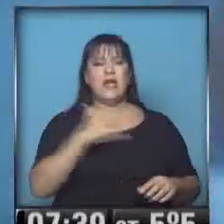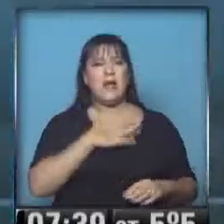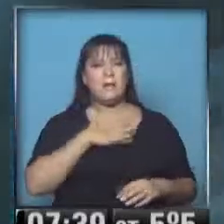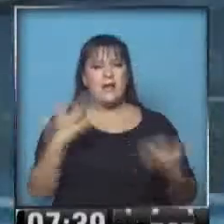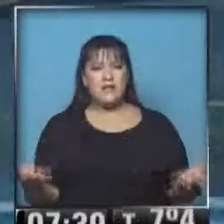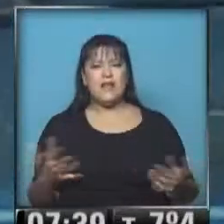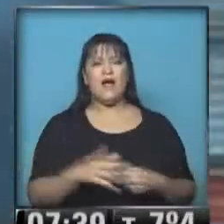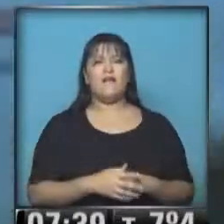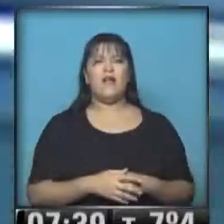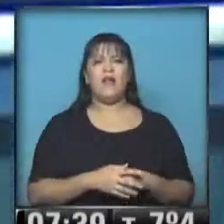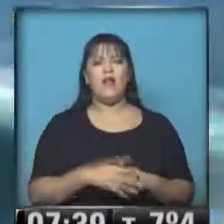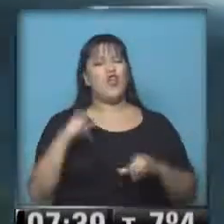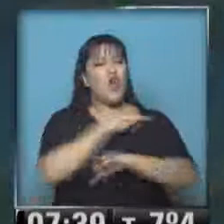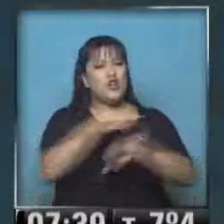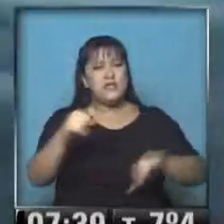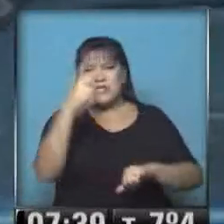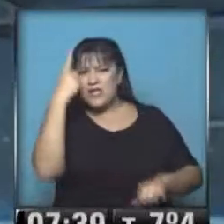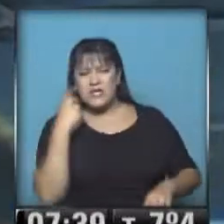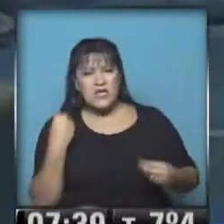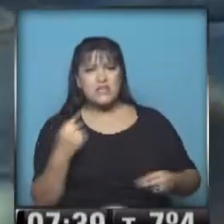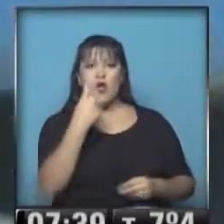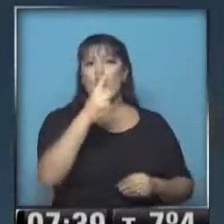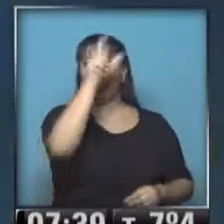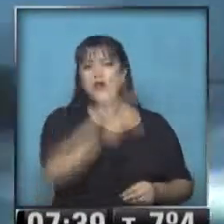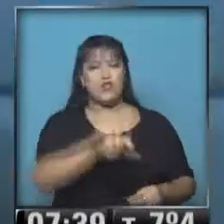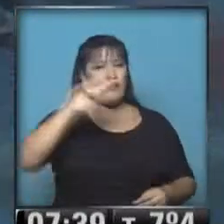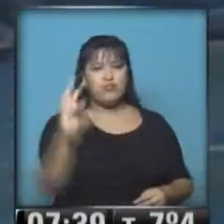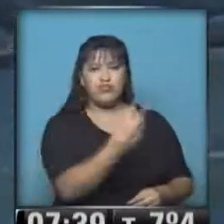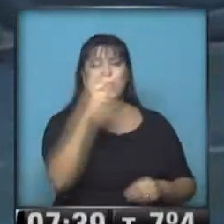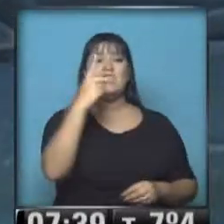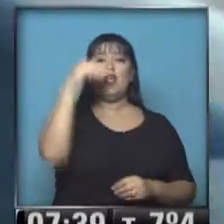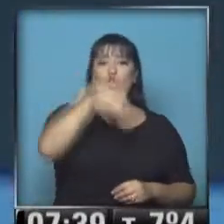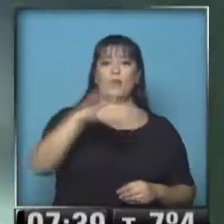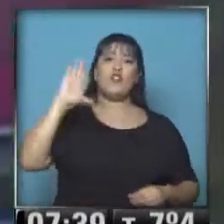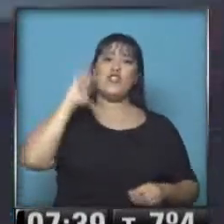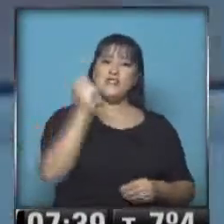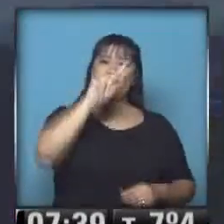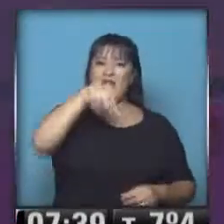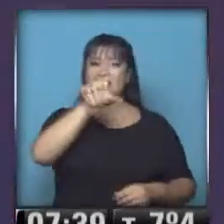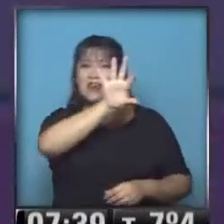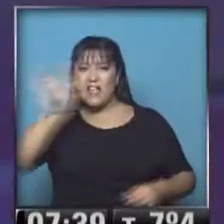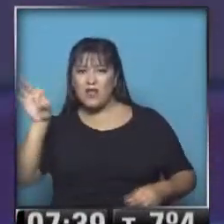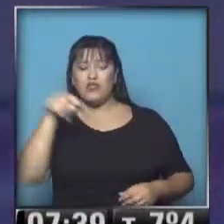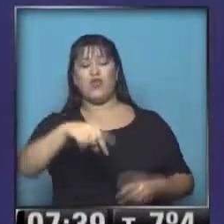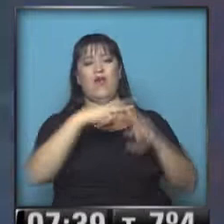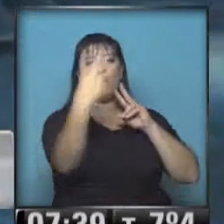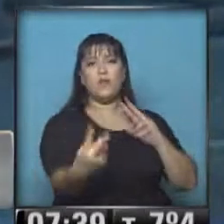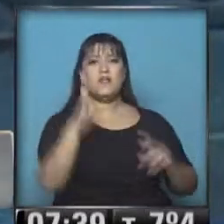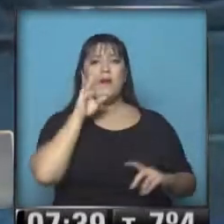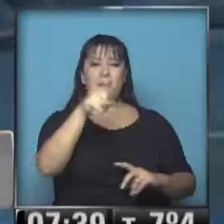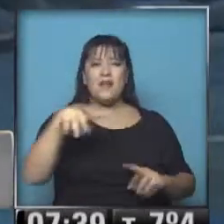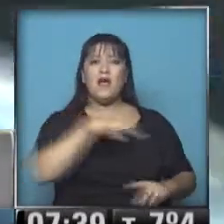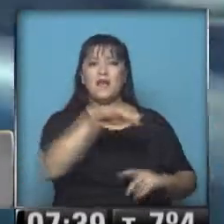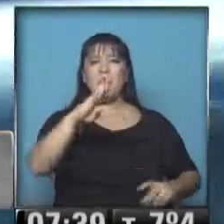con una triste noticia una persona falleció en el kilómetro 16 y medio de la panamericana altura